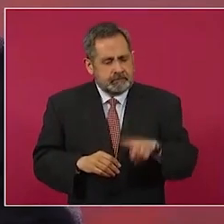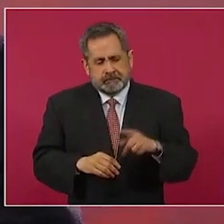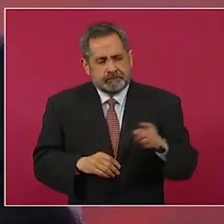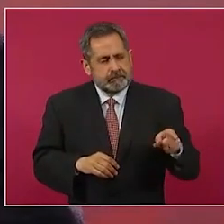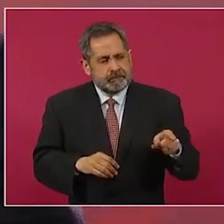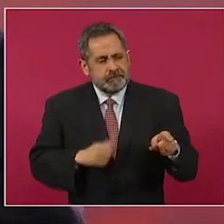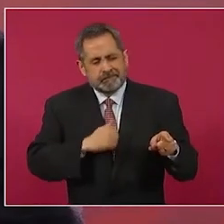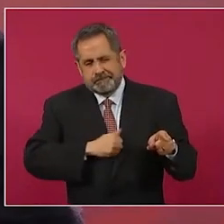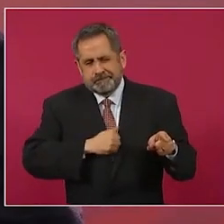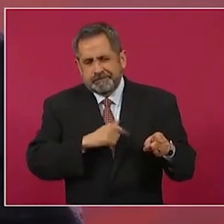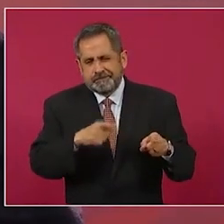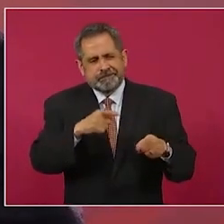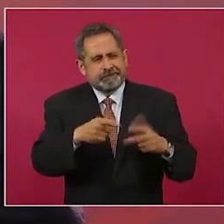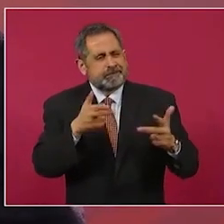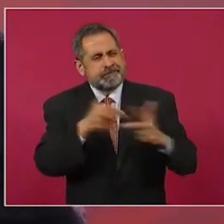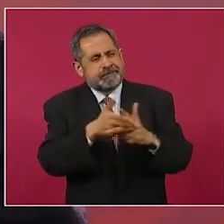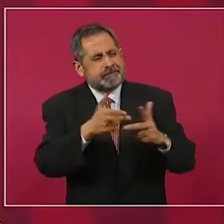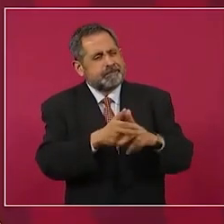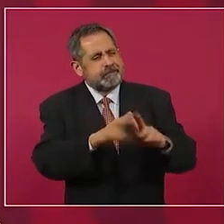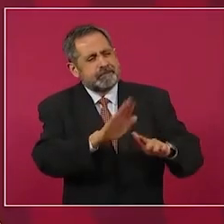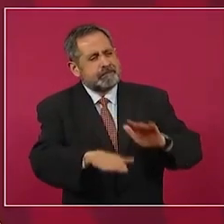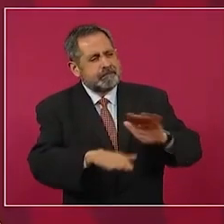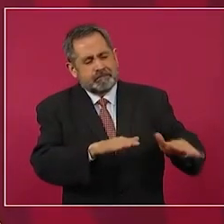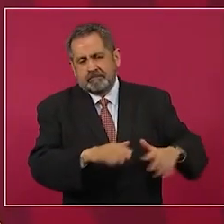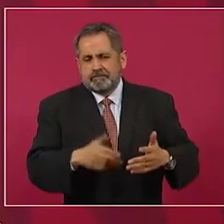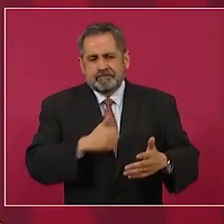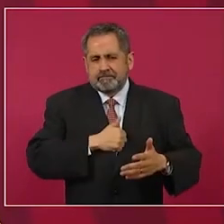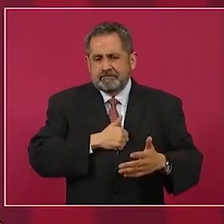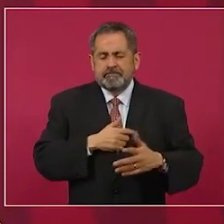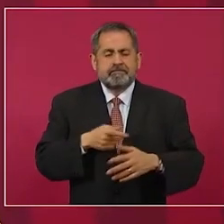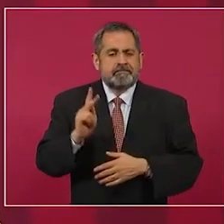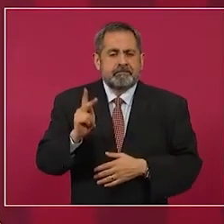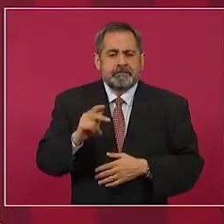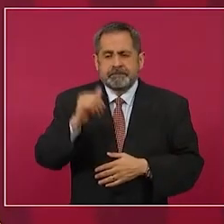lamentables asesinatos, siempre,